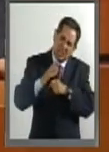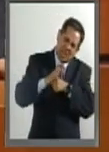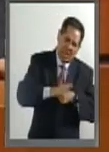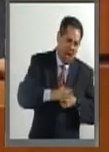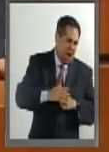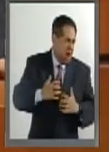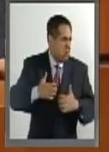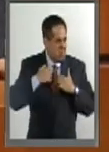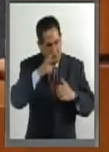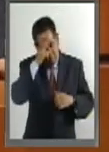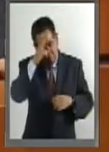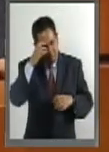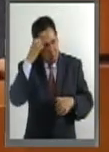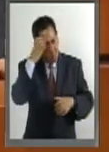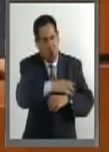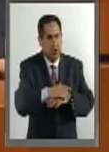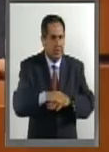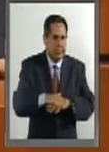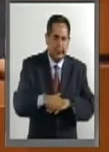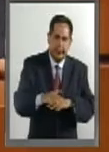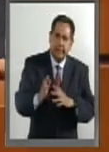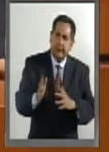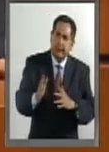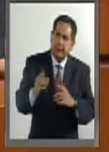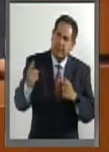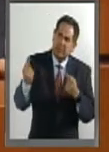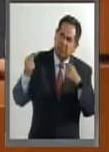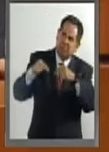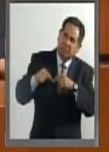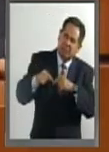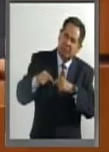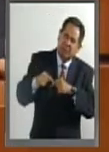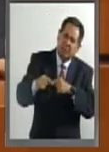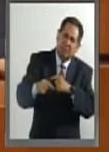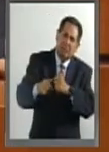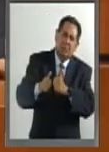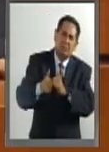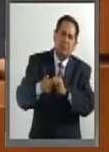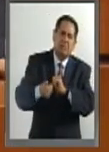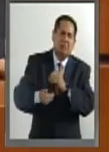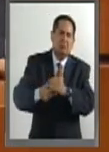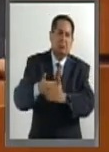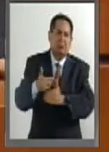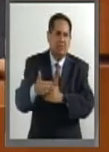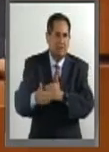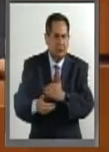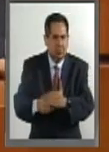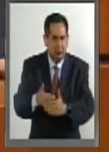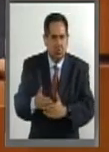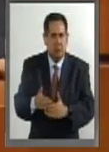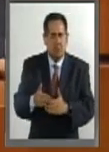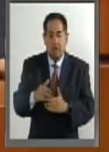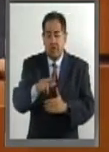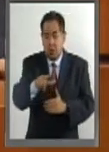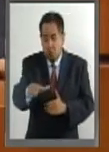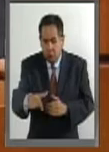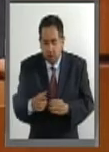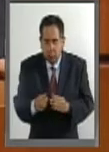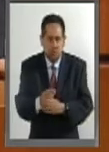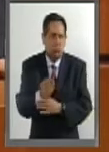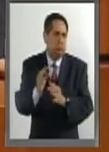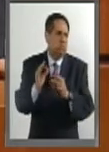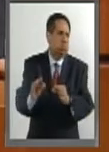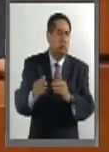violencia. Pero que el producto de ese mestizaje lo debemos de calificar como exitoso